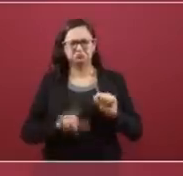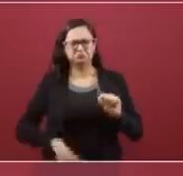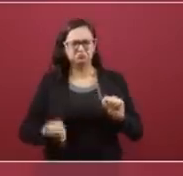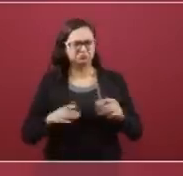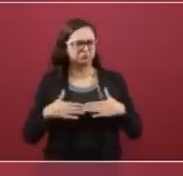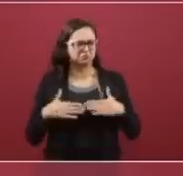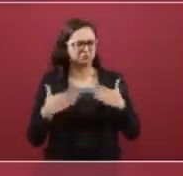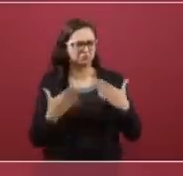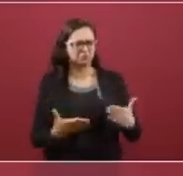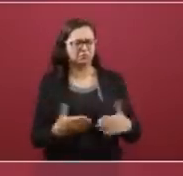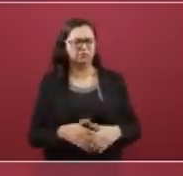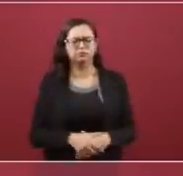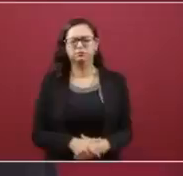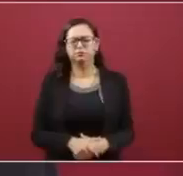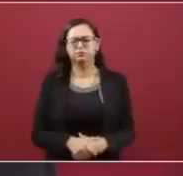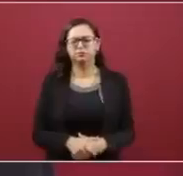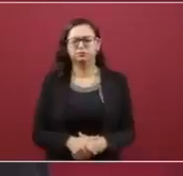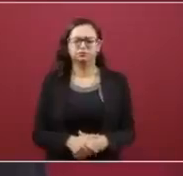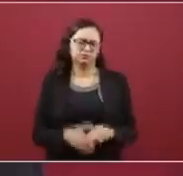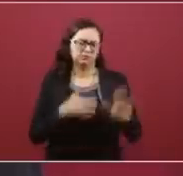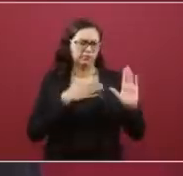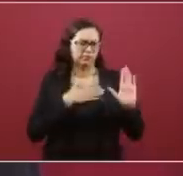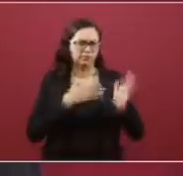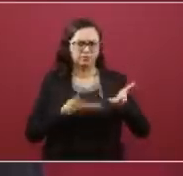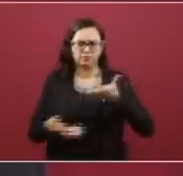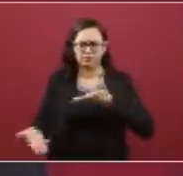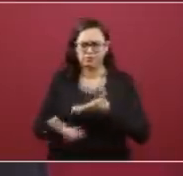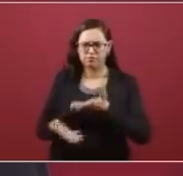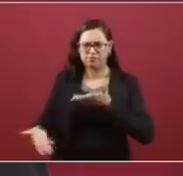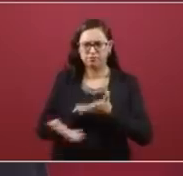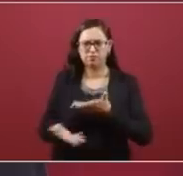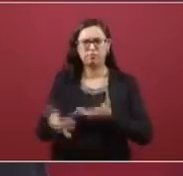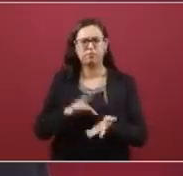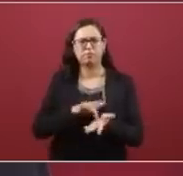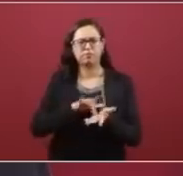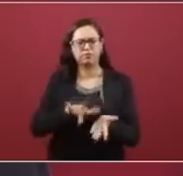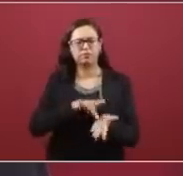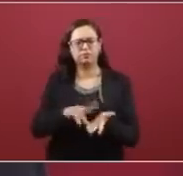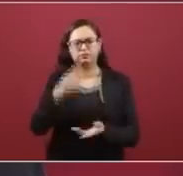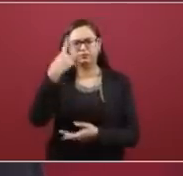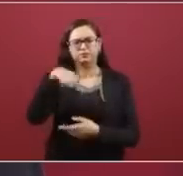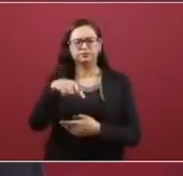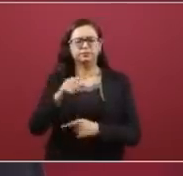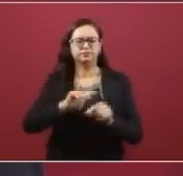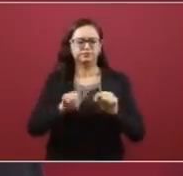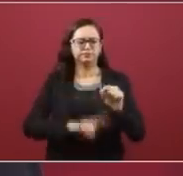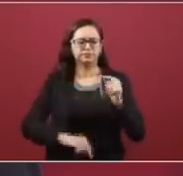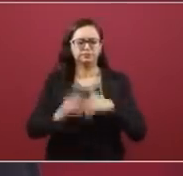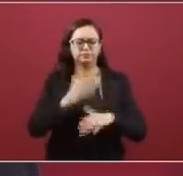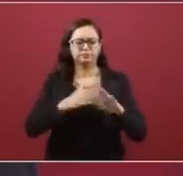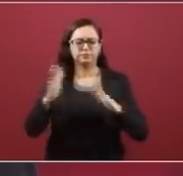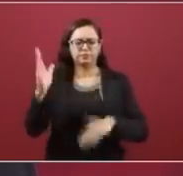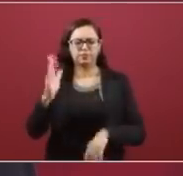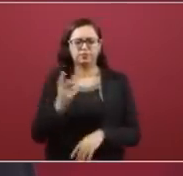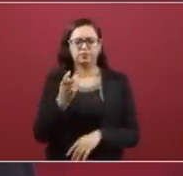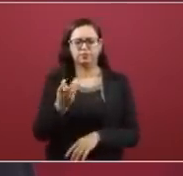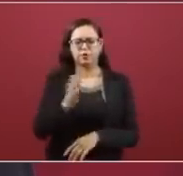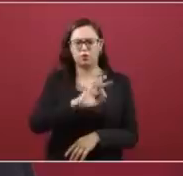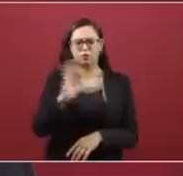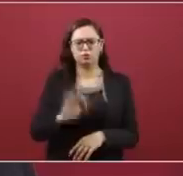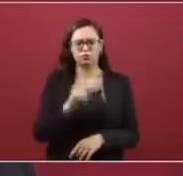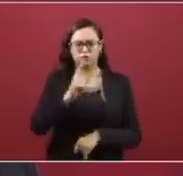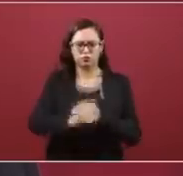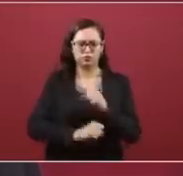México y el compromiso de ayudar para poder crecer eh al 4%